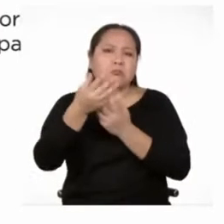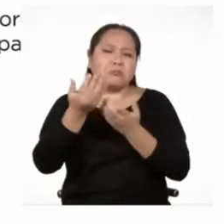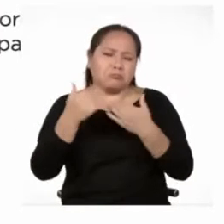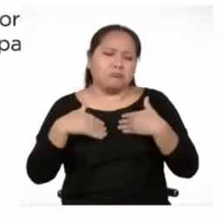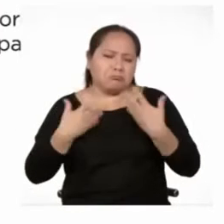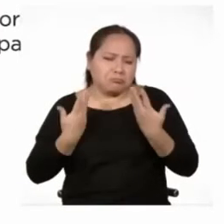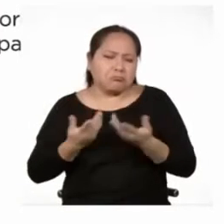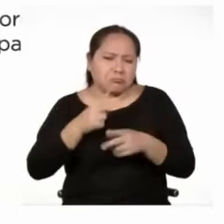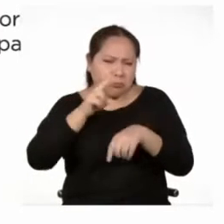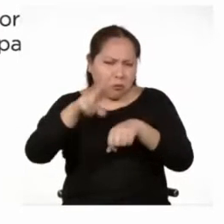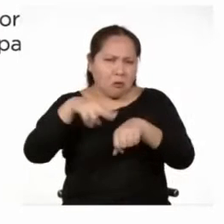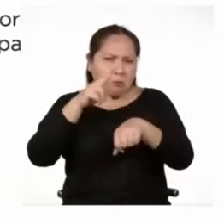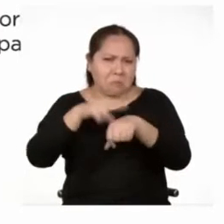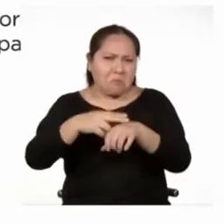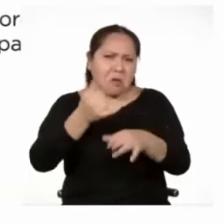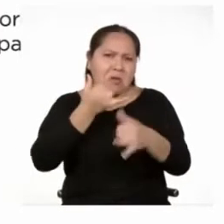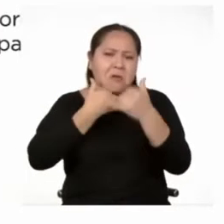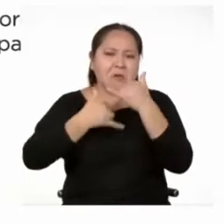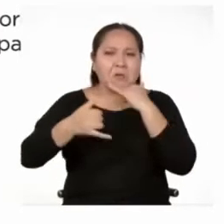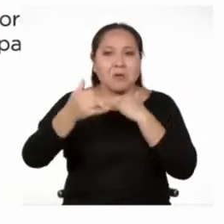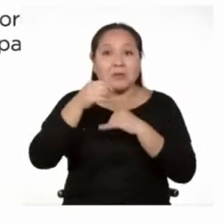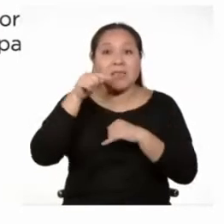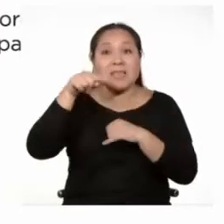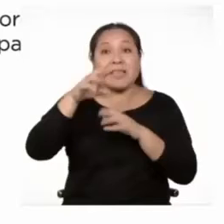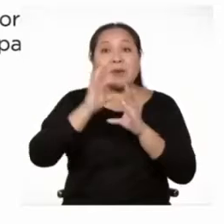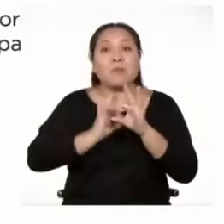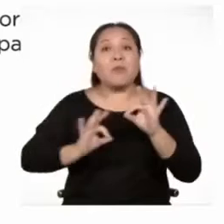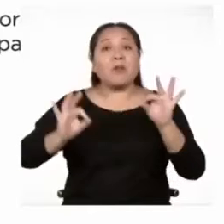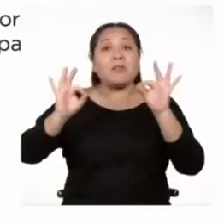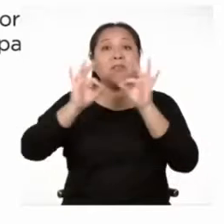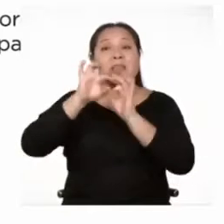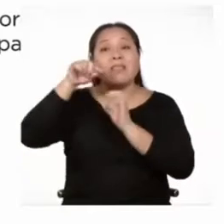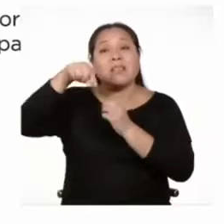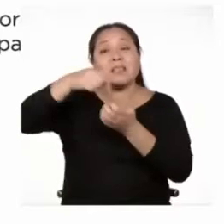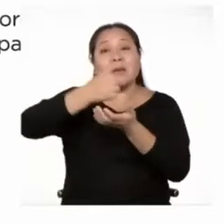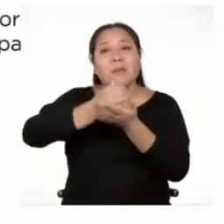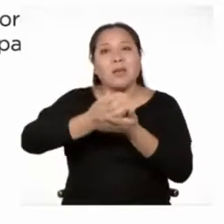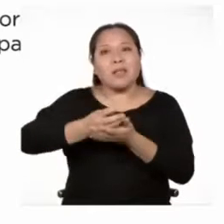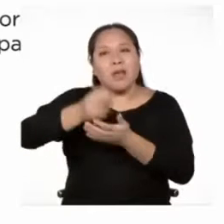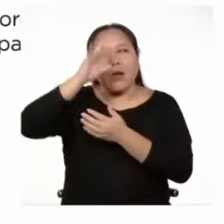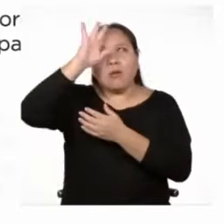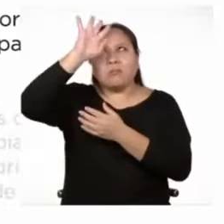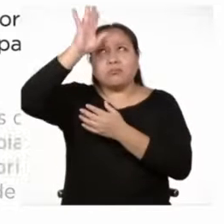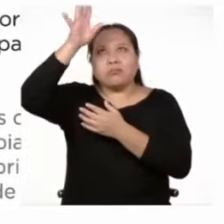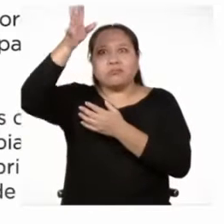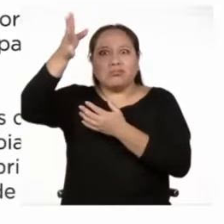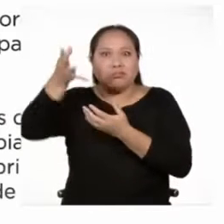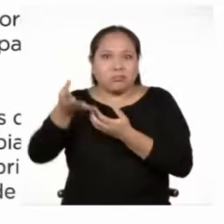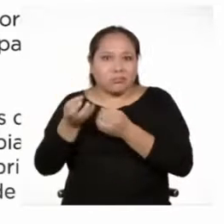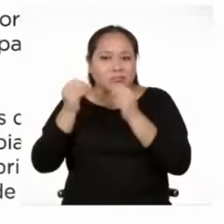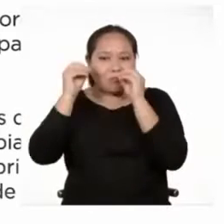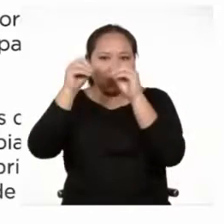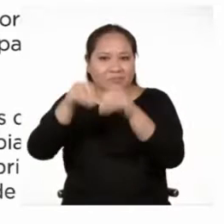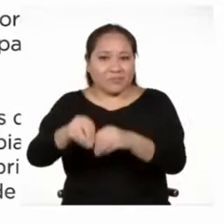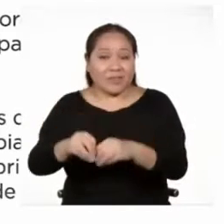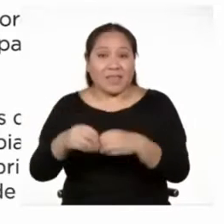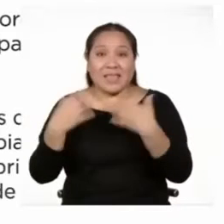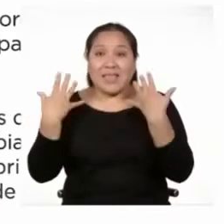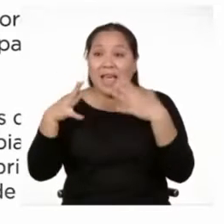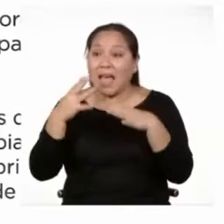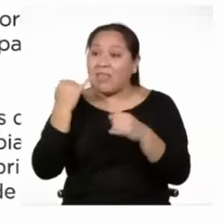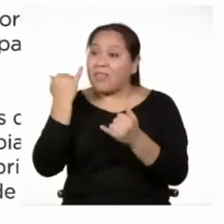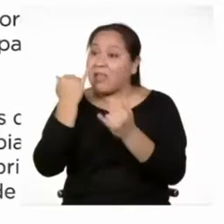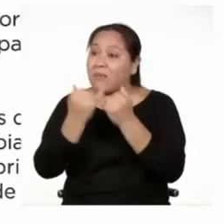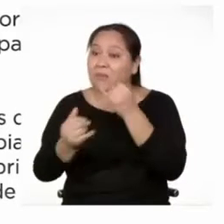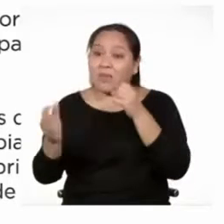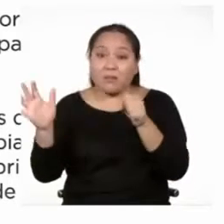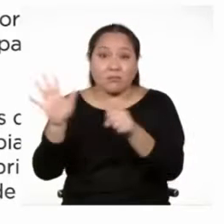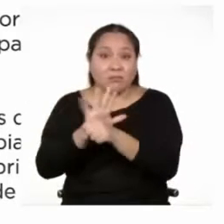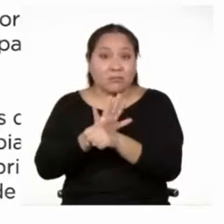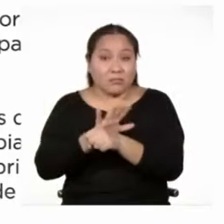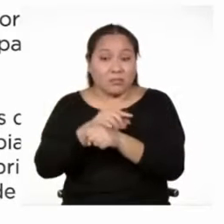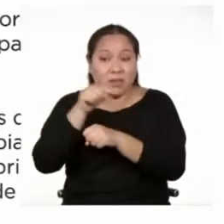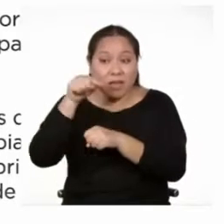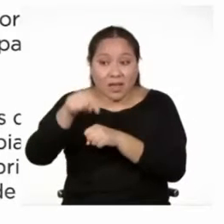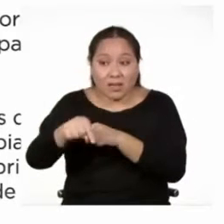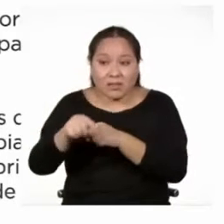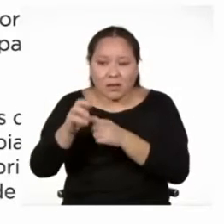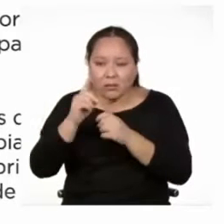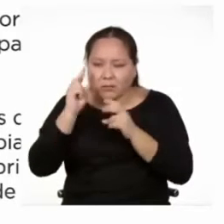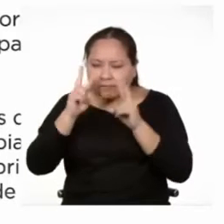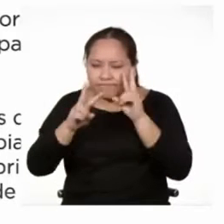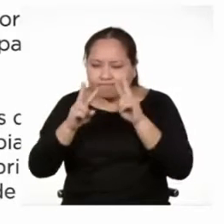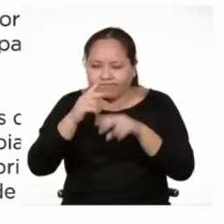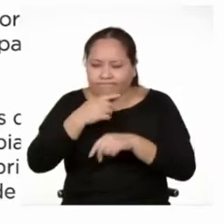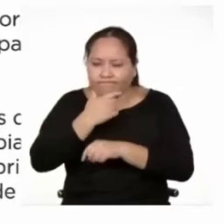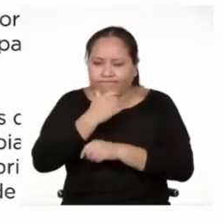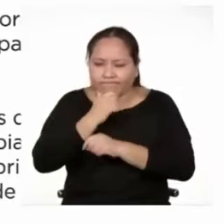errores. Lo importante en esta fase es que des paso a tu creatividad. Acabada la primera versión, tienes que